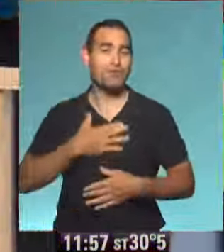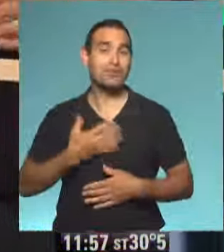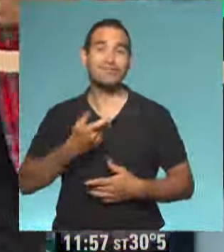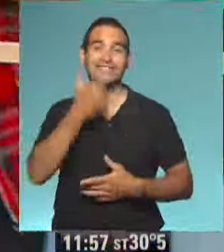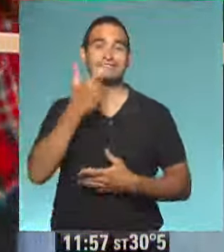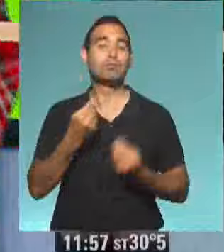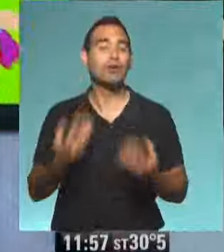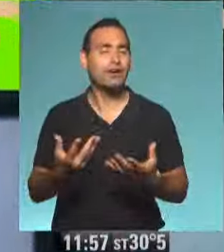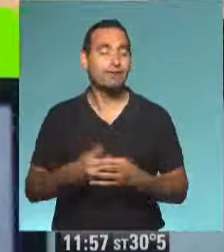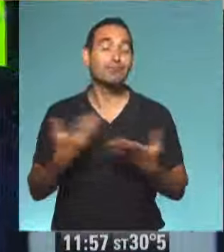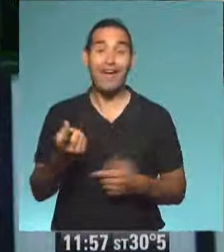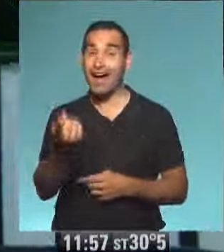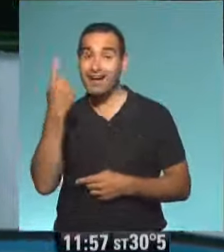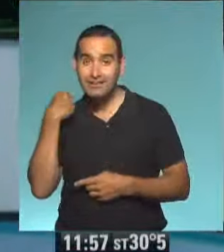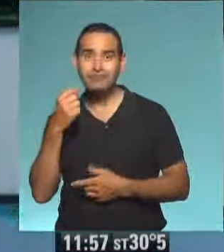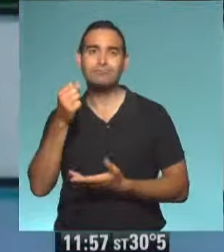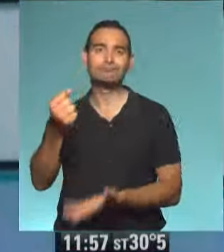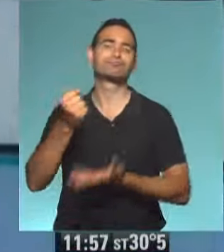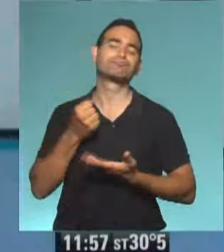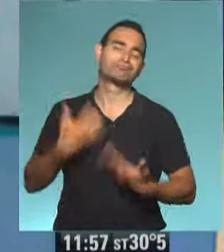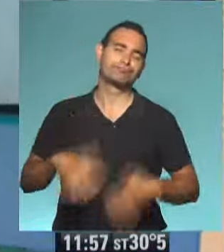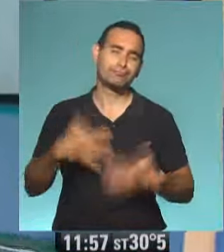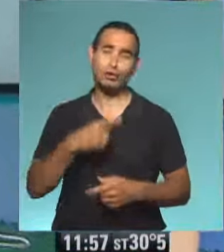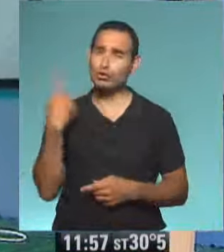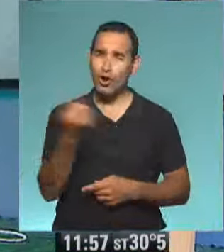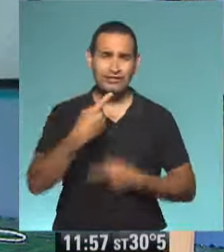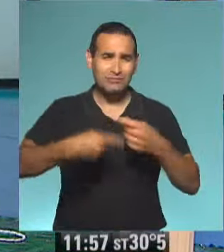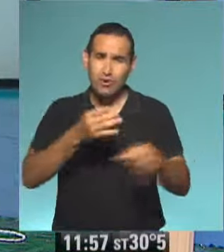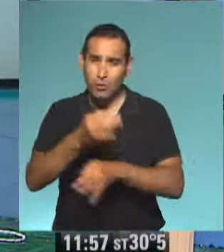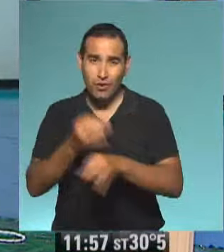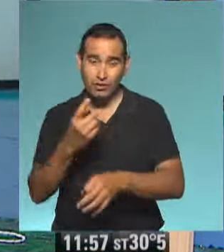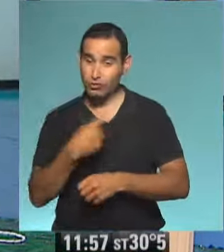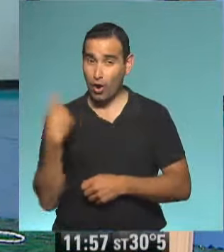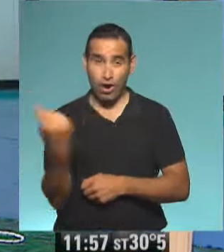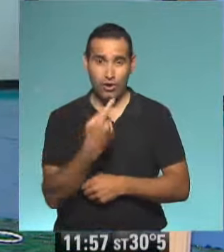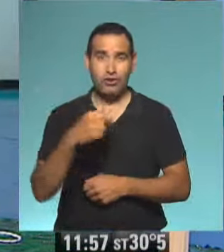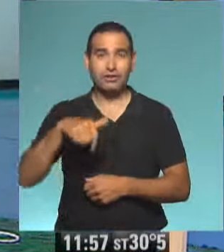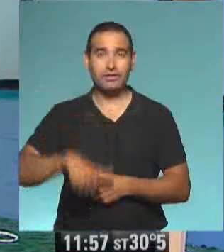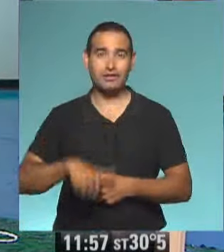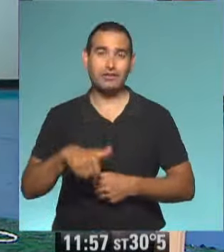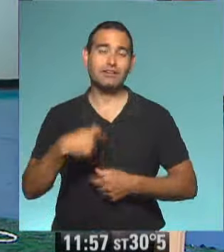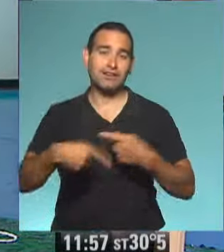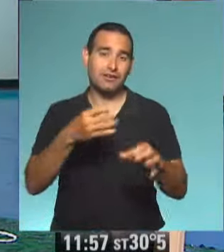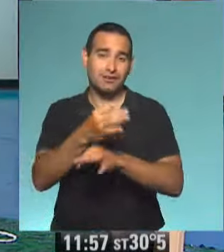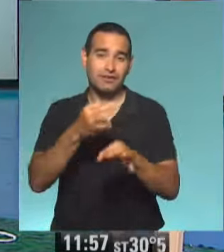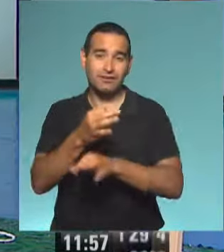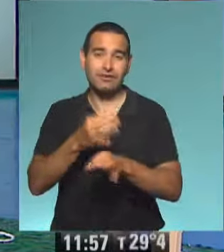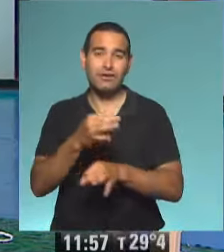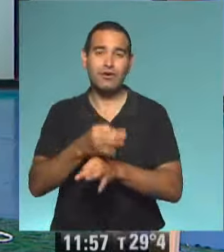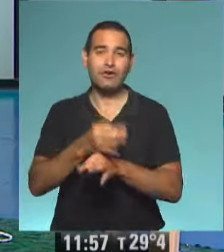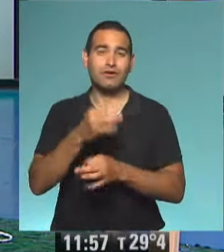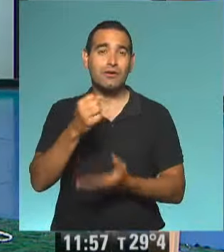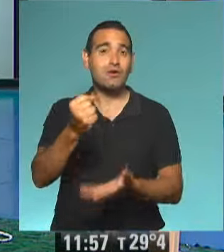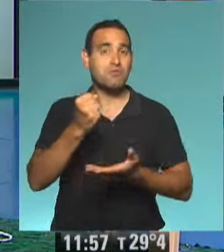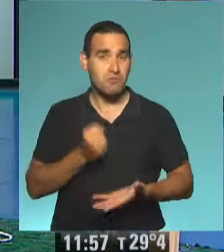qué, Pablo? Porque ayer nos dieron una distinción. Todos Seguimos Educando. Nosotros en particular, pero todos Seguimos Educando, recibimos un premio a